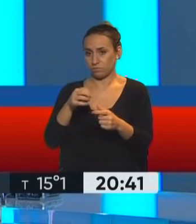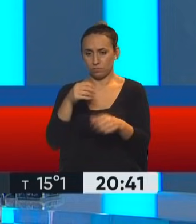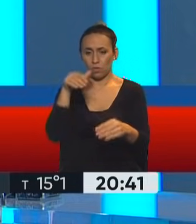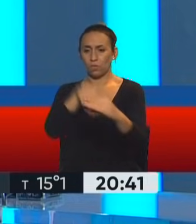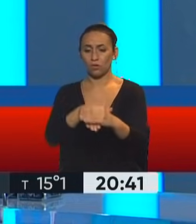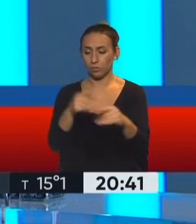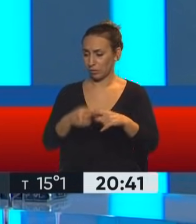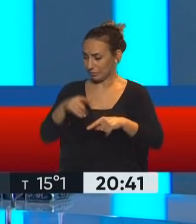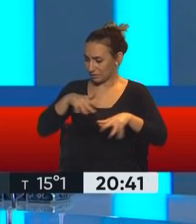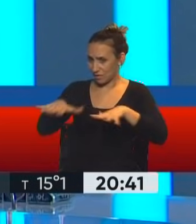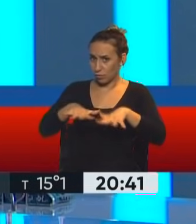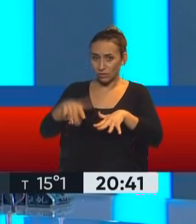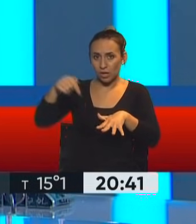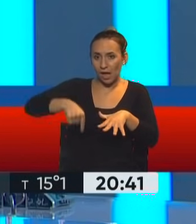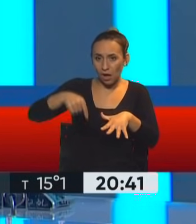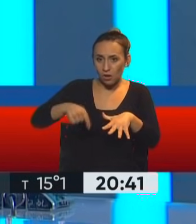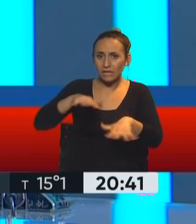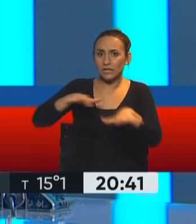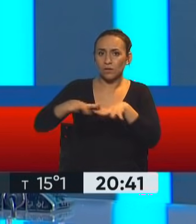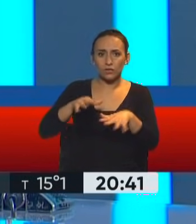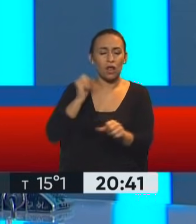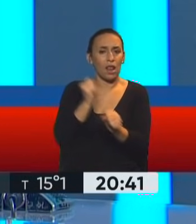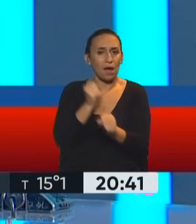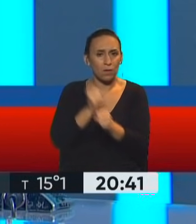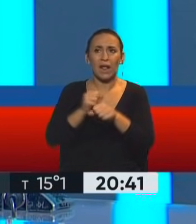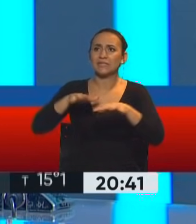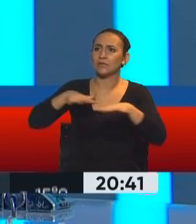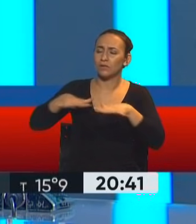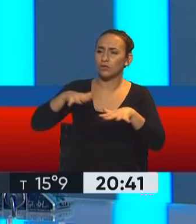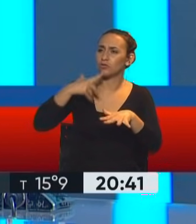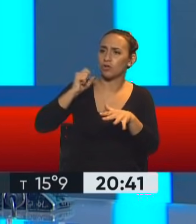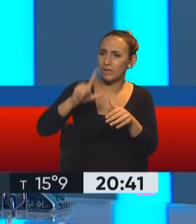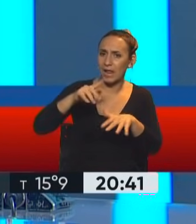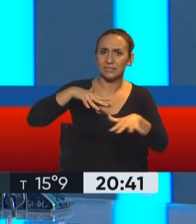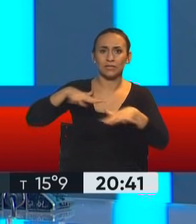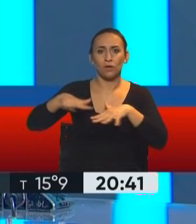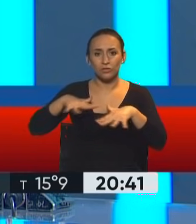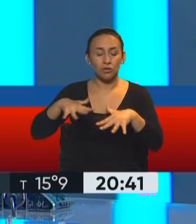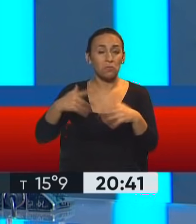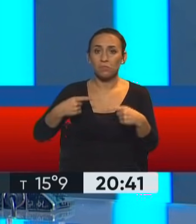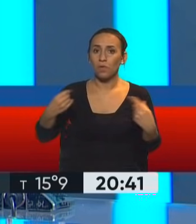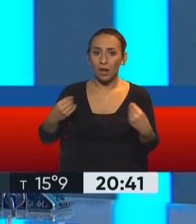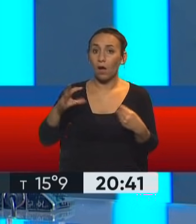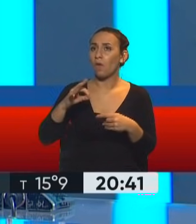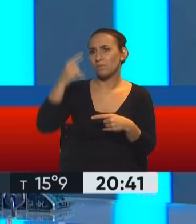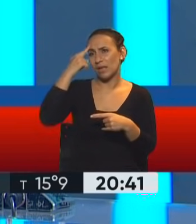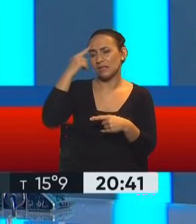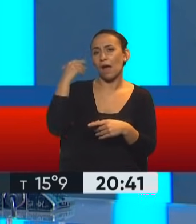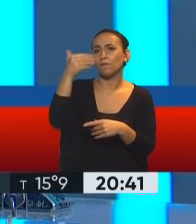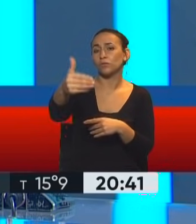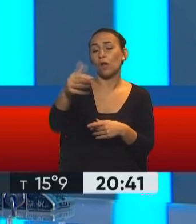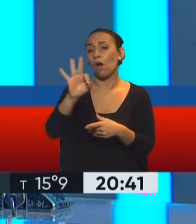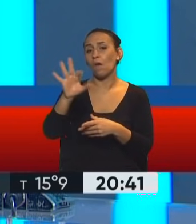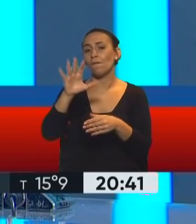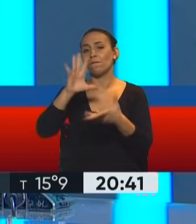situación laboral, personal, social, en el momento de votar, o si vota futuro, o si vota castigo, o